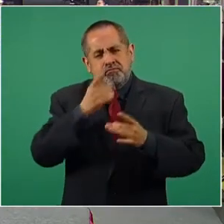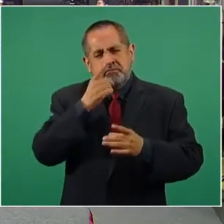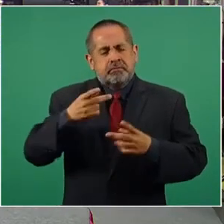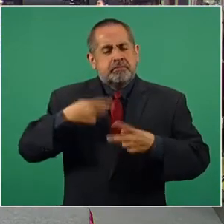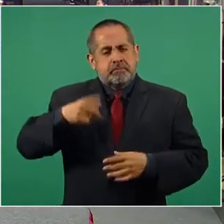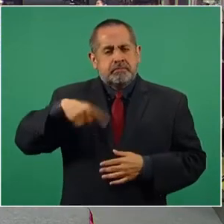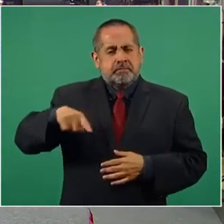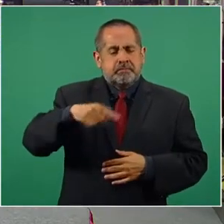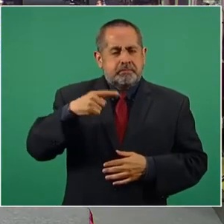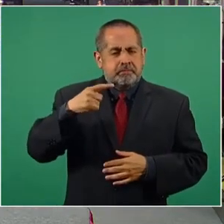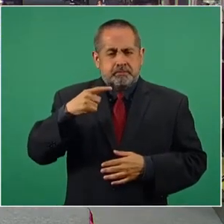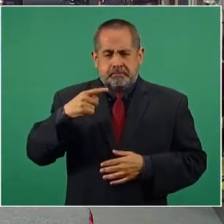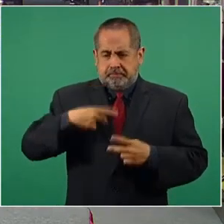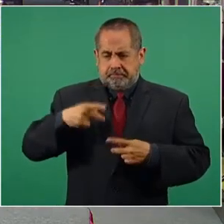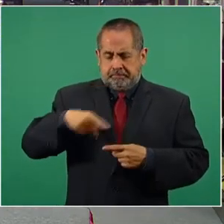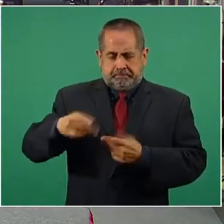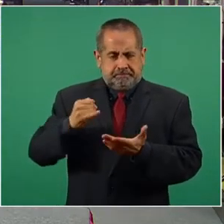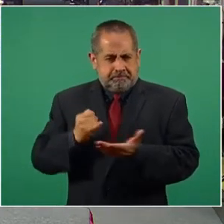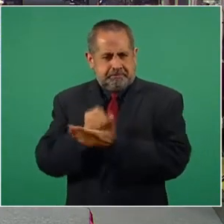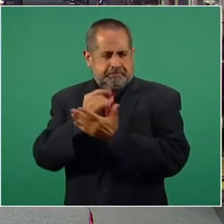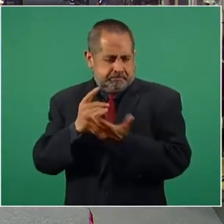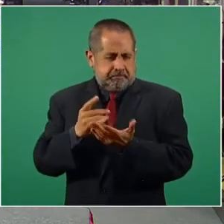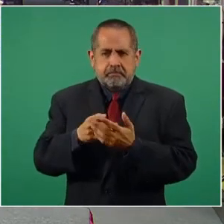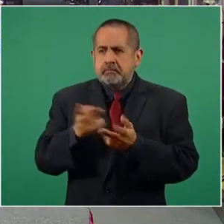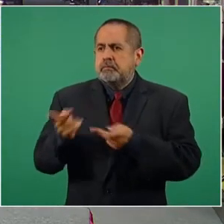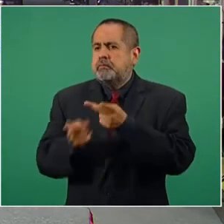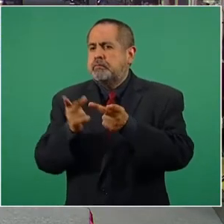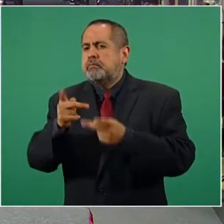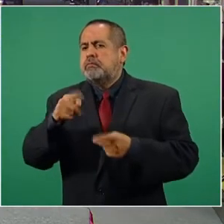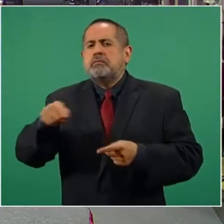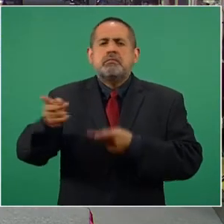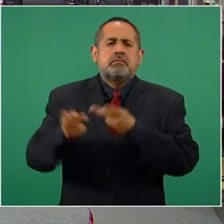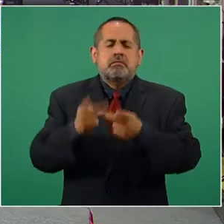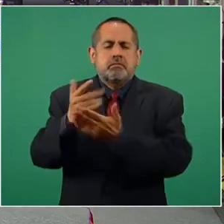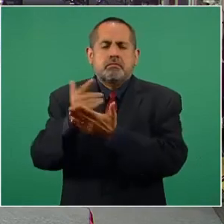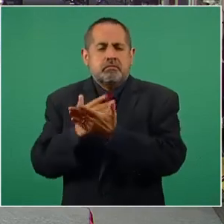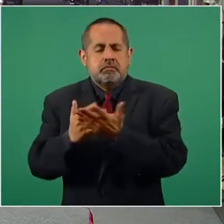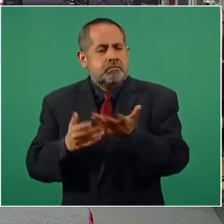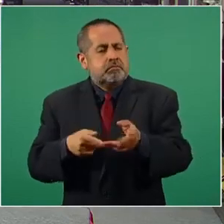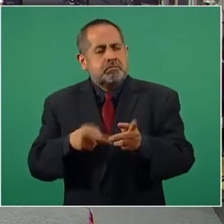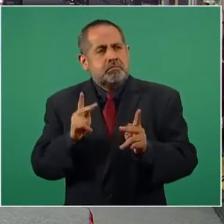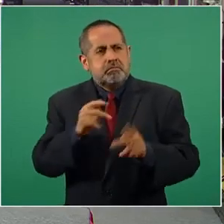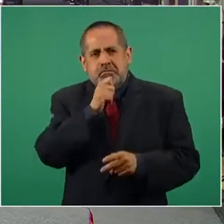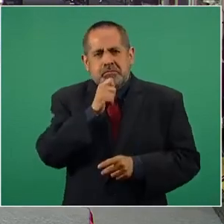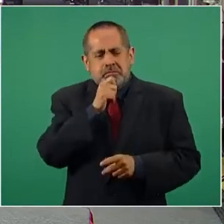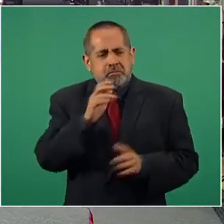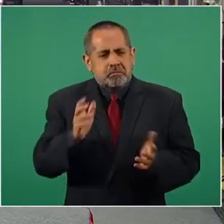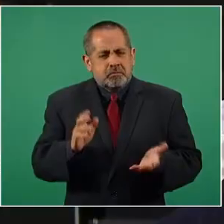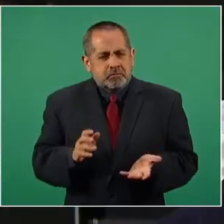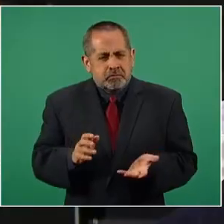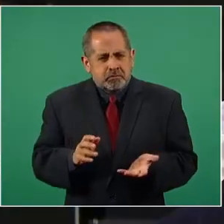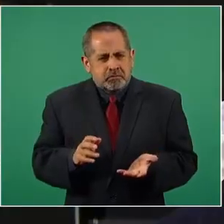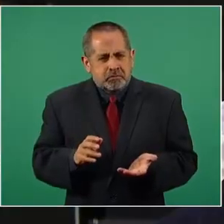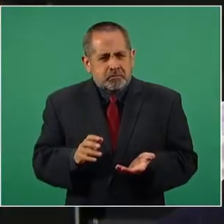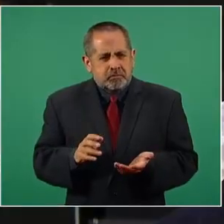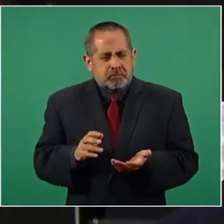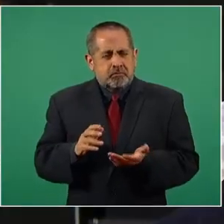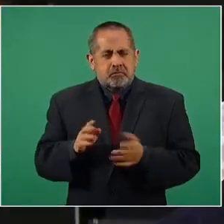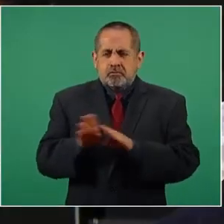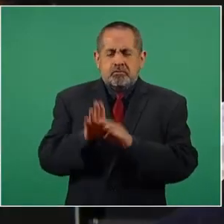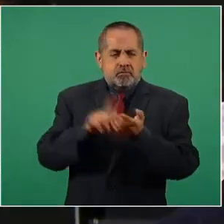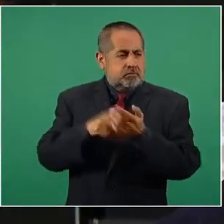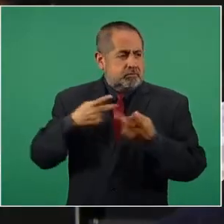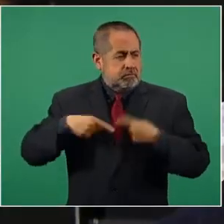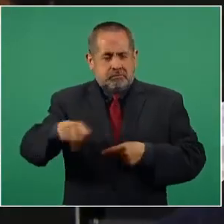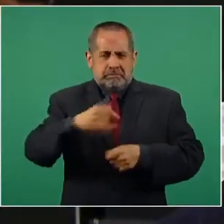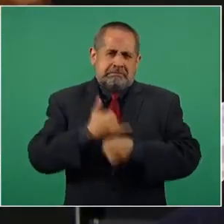ciudadano es el que decide mediante encuestas, pero no ha ocurrido, los ciudadanos están como